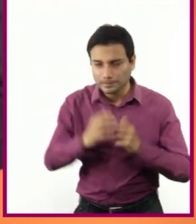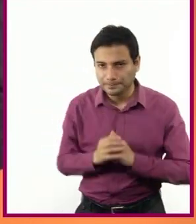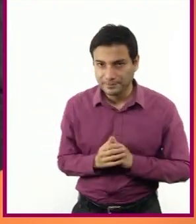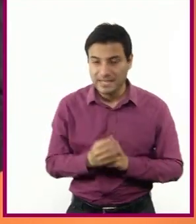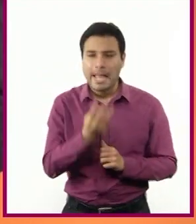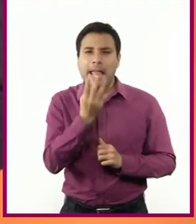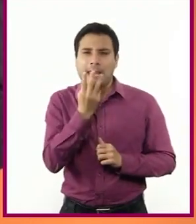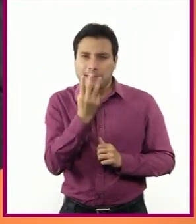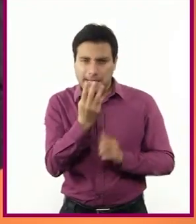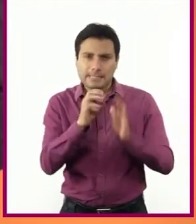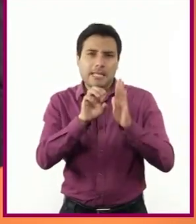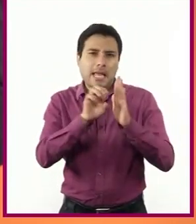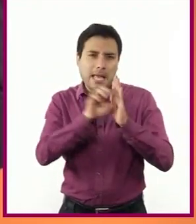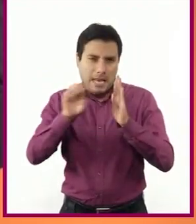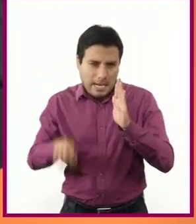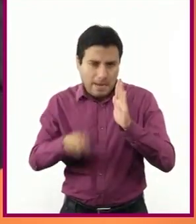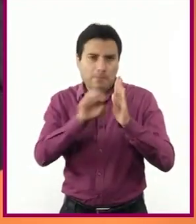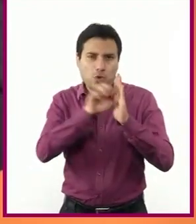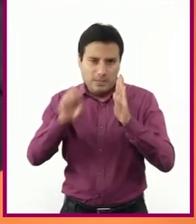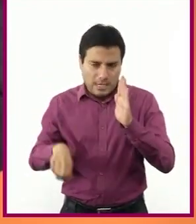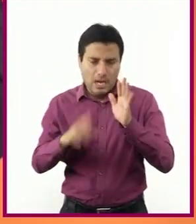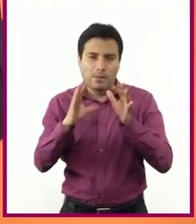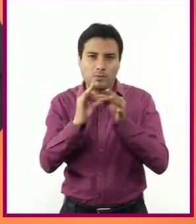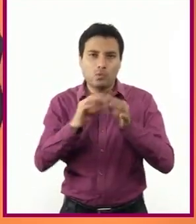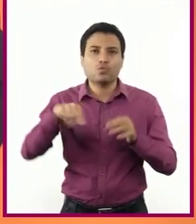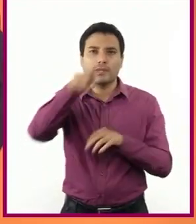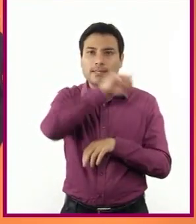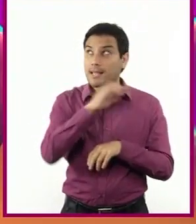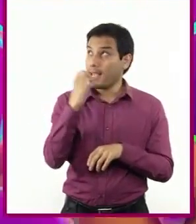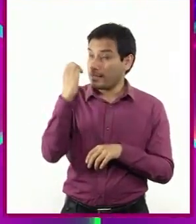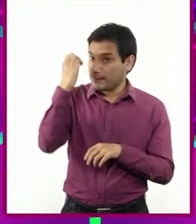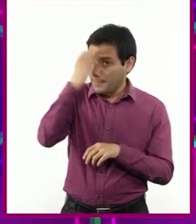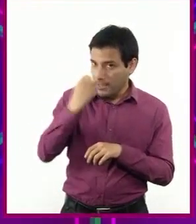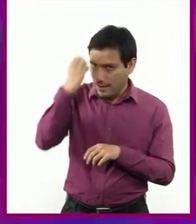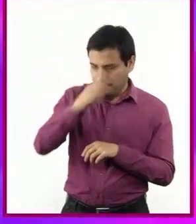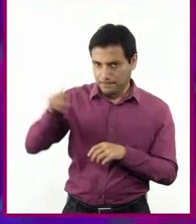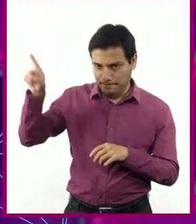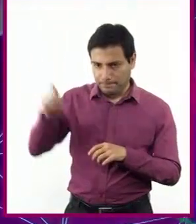casos diferentes. Analicen las siguientes operaciones y compárenlas.